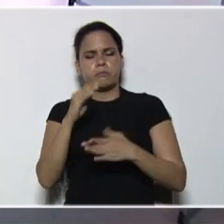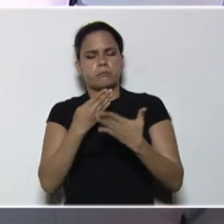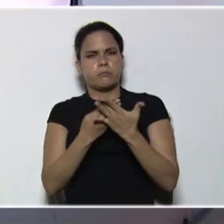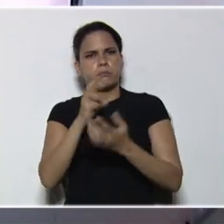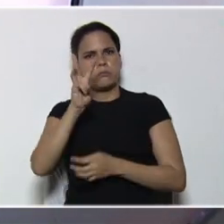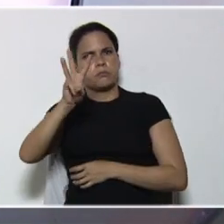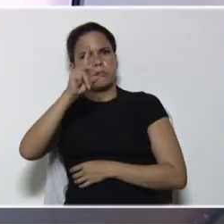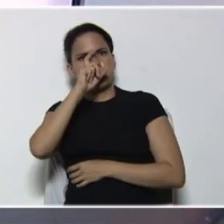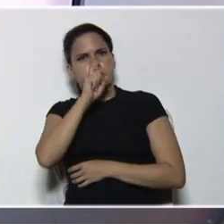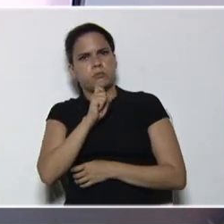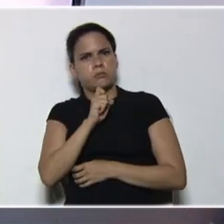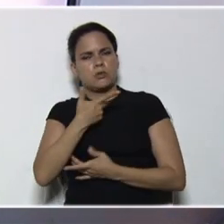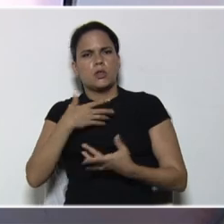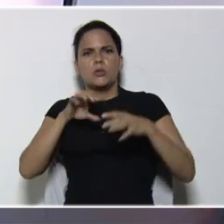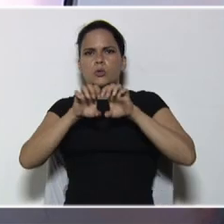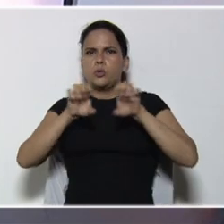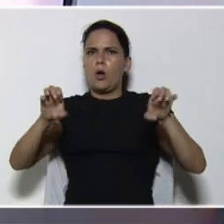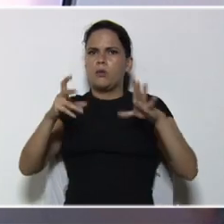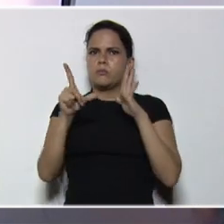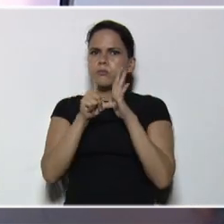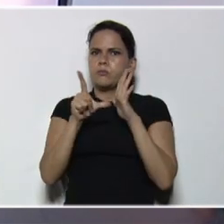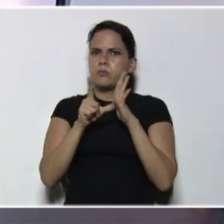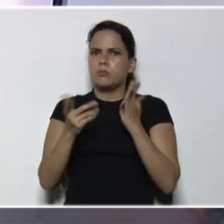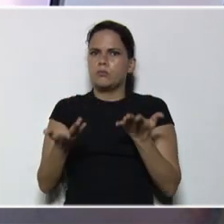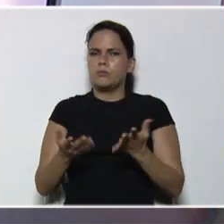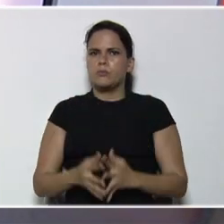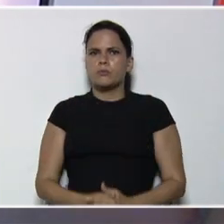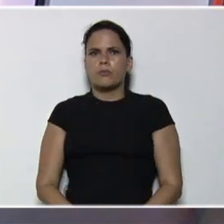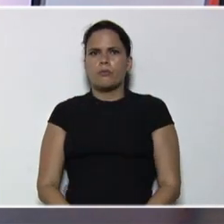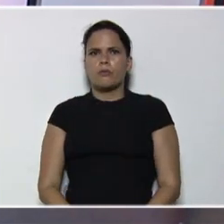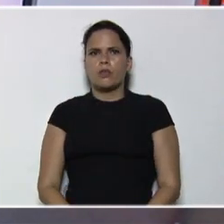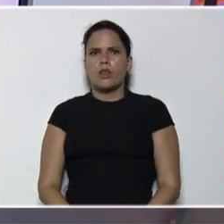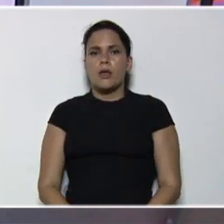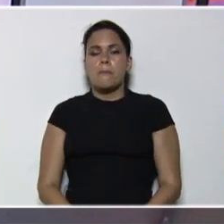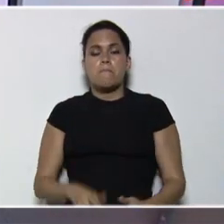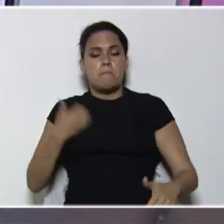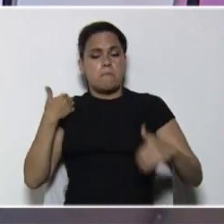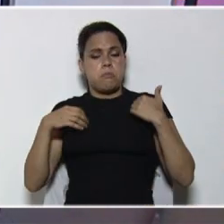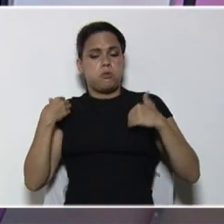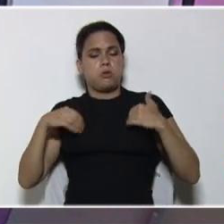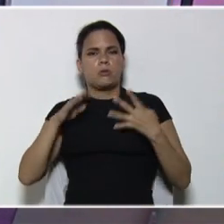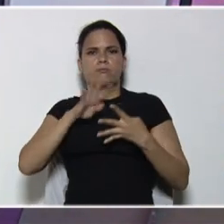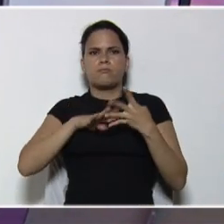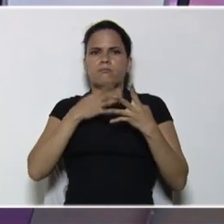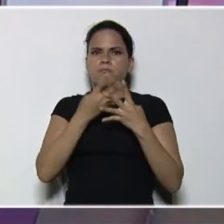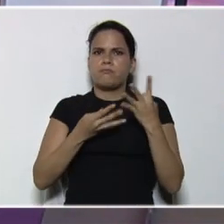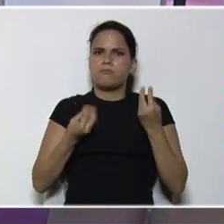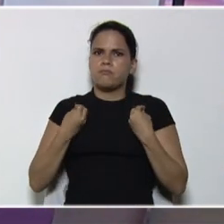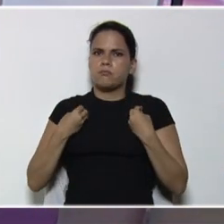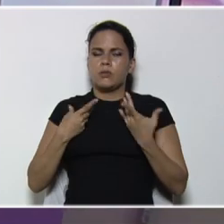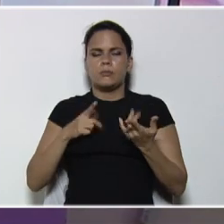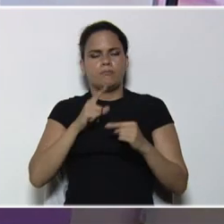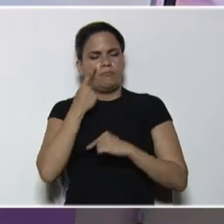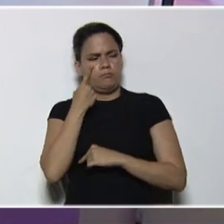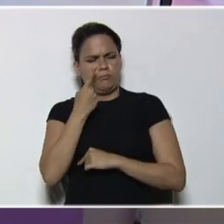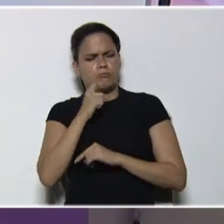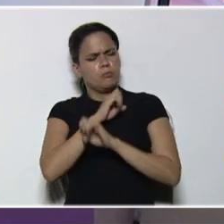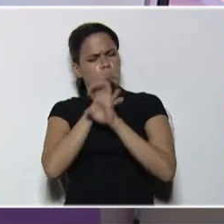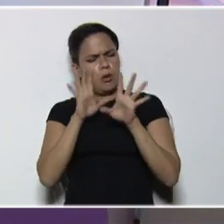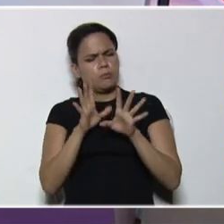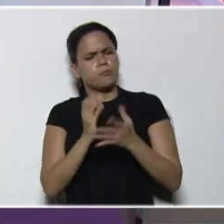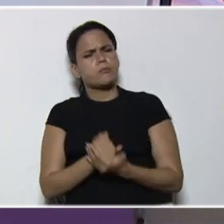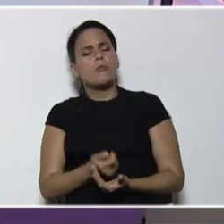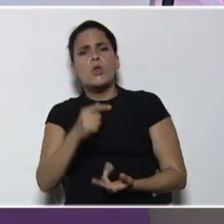segundo y tercer año de educación media con miércoles de matemática para la vida. Fíjense bien, muchachos.